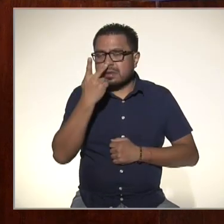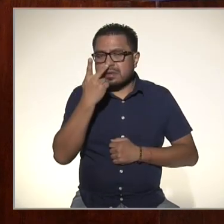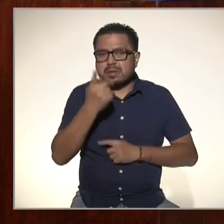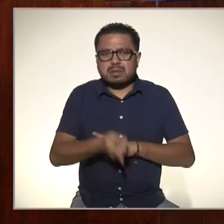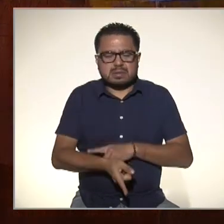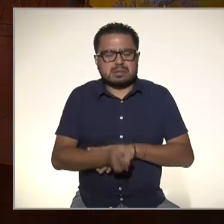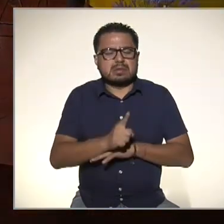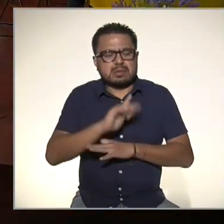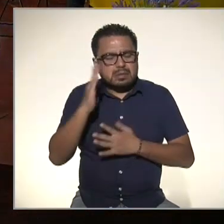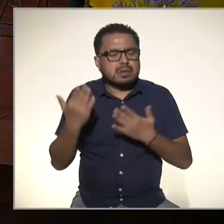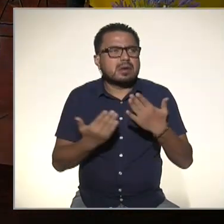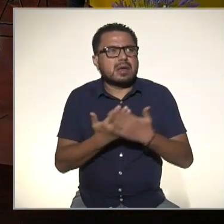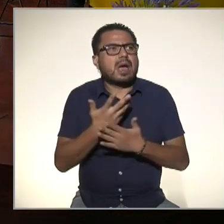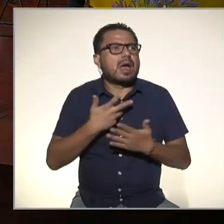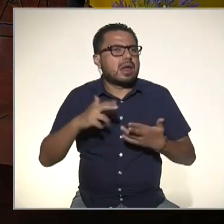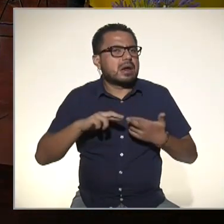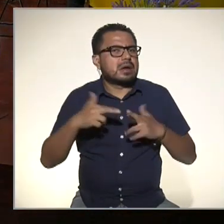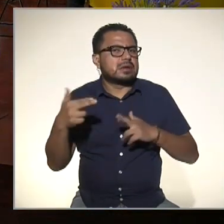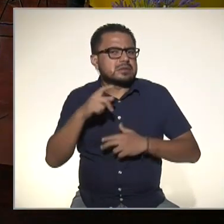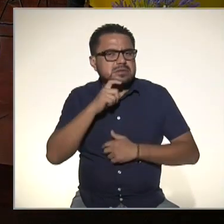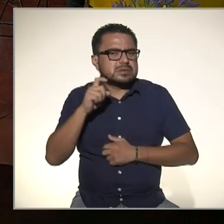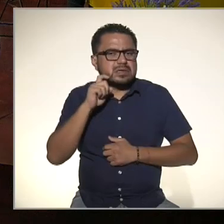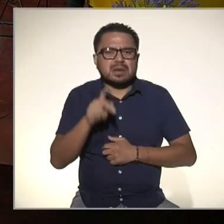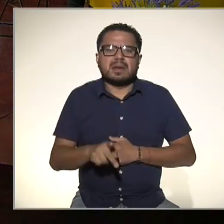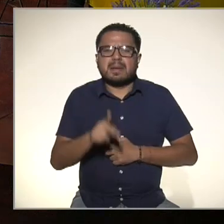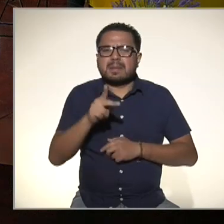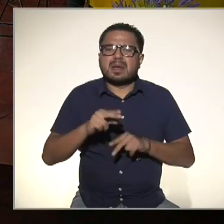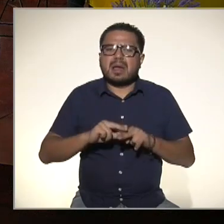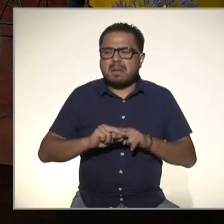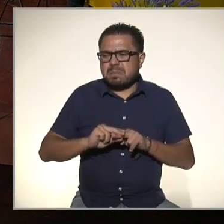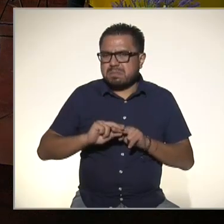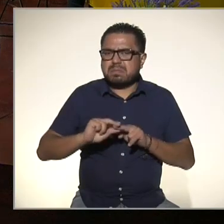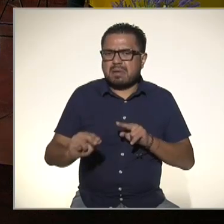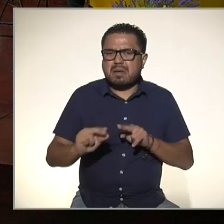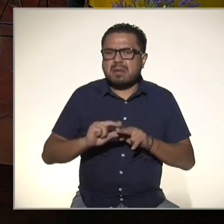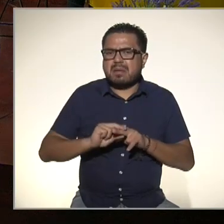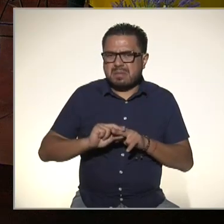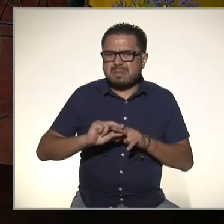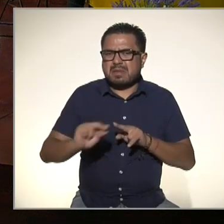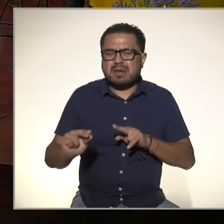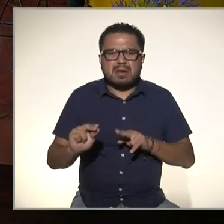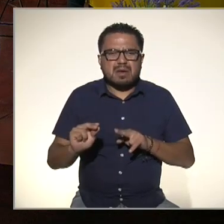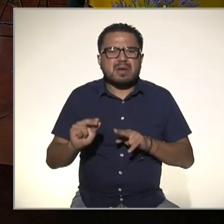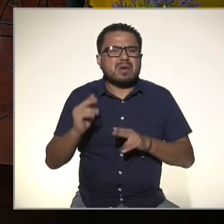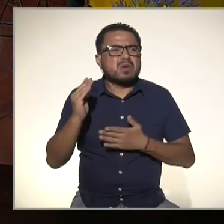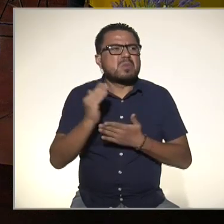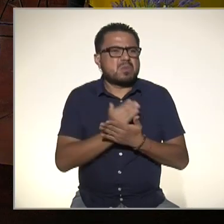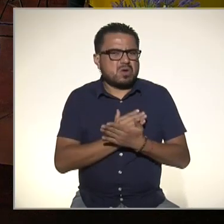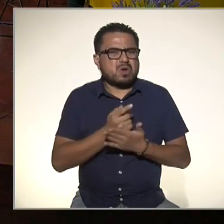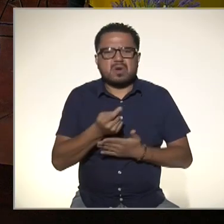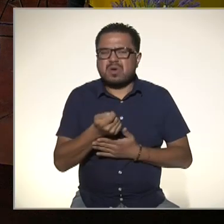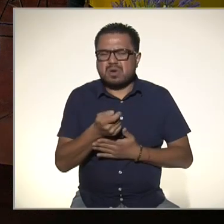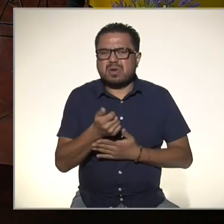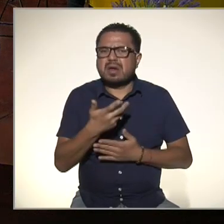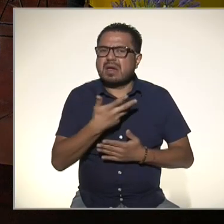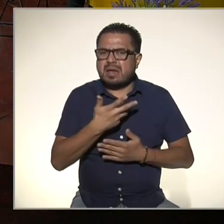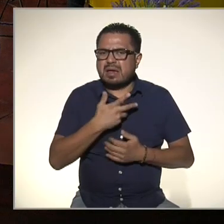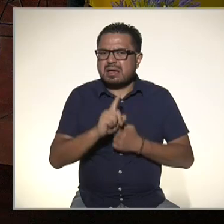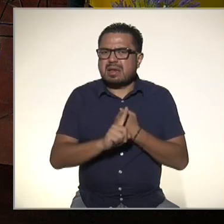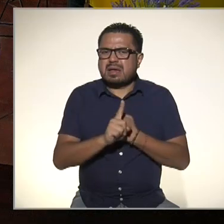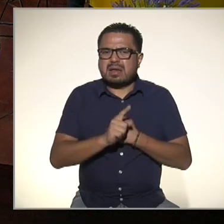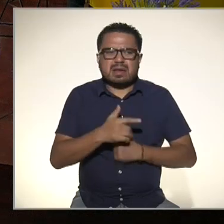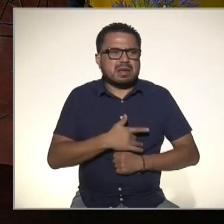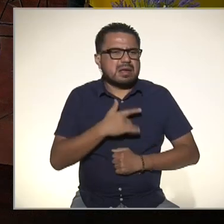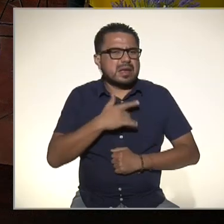erecto y tiene relaciones sexuales, pero la cantidad de semen que al eyacular es muy escasa y le afecta en el